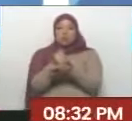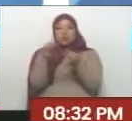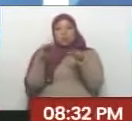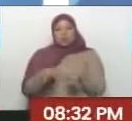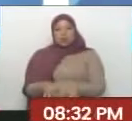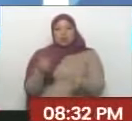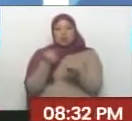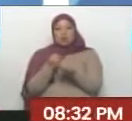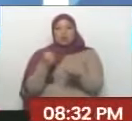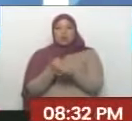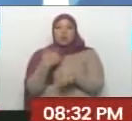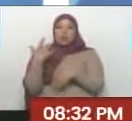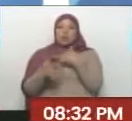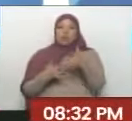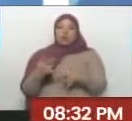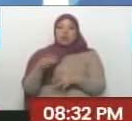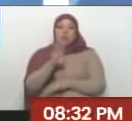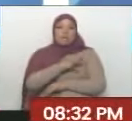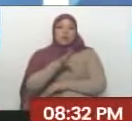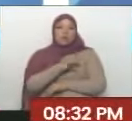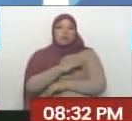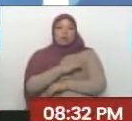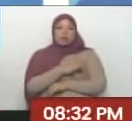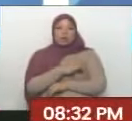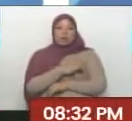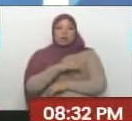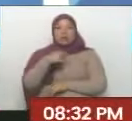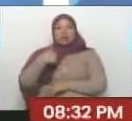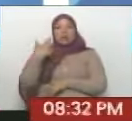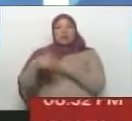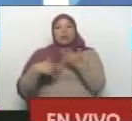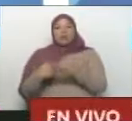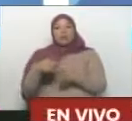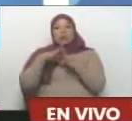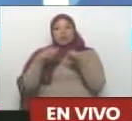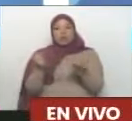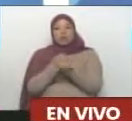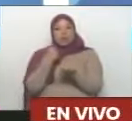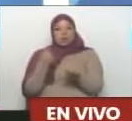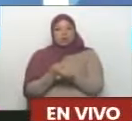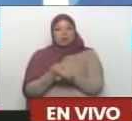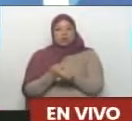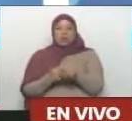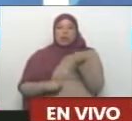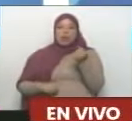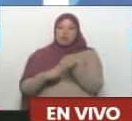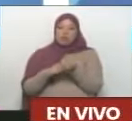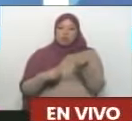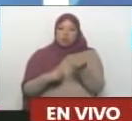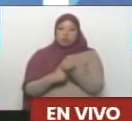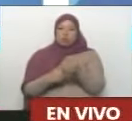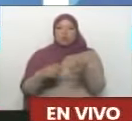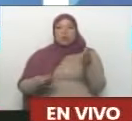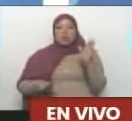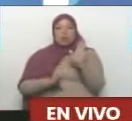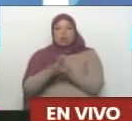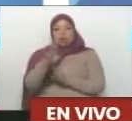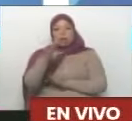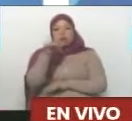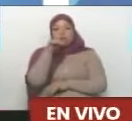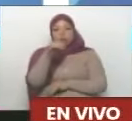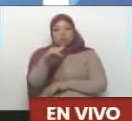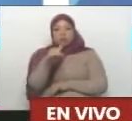y registro, va a tener su propia data de aquí en adelante para todo el trabajo de apoyo, de respaldo